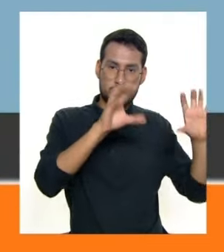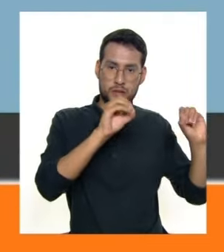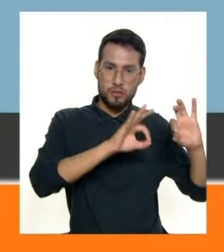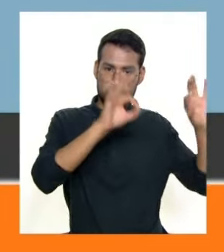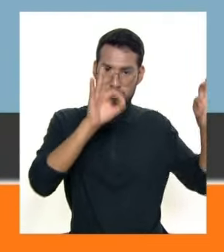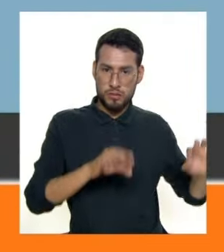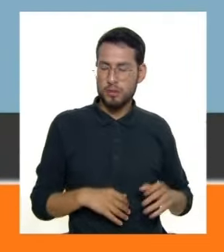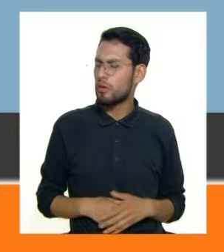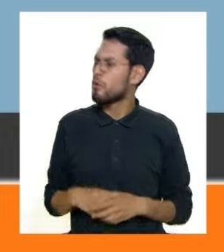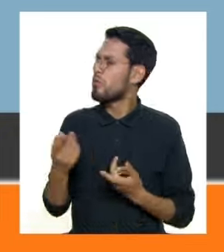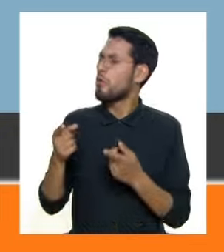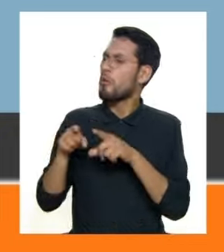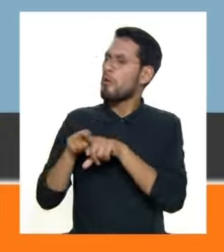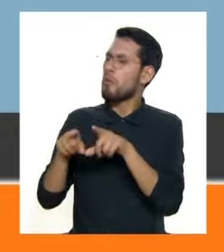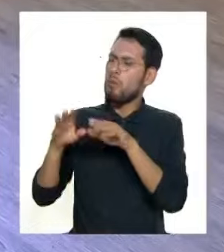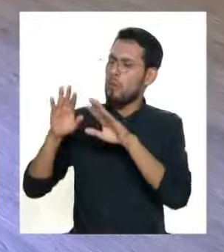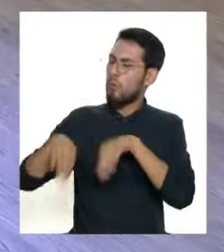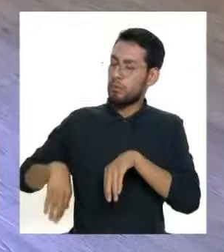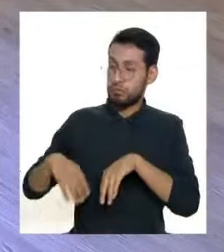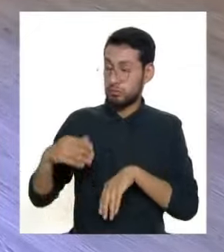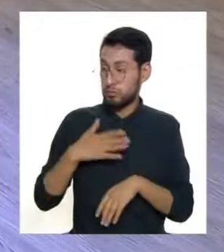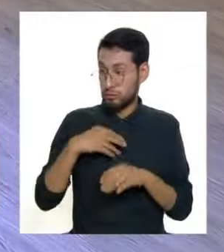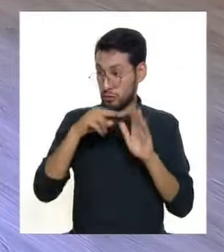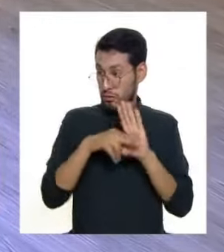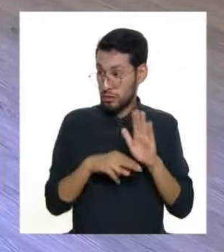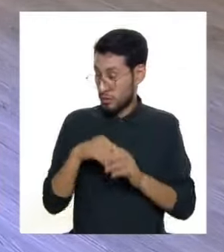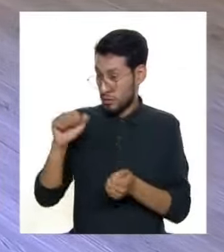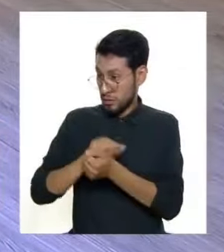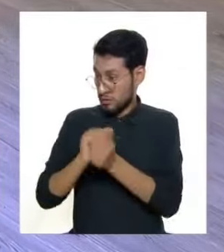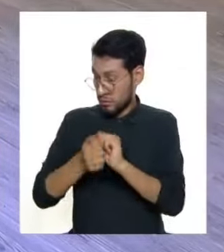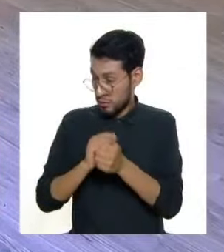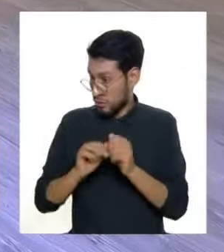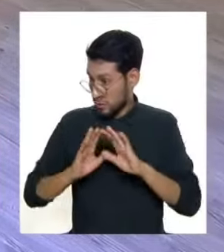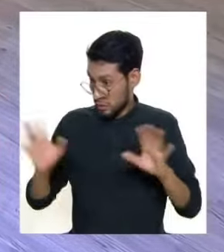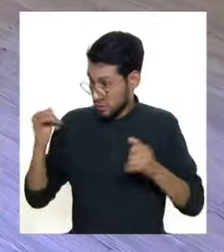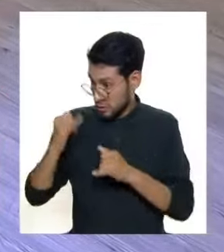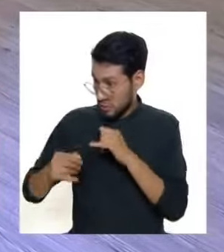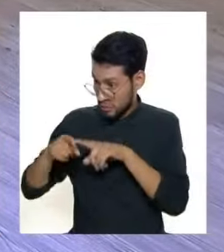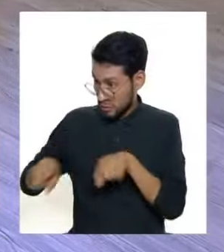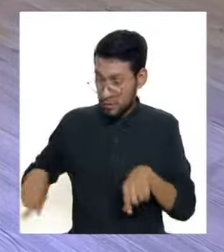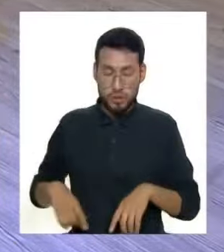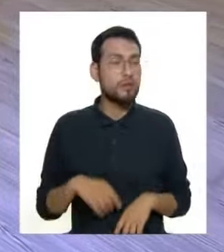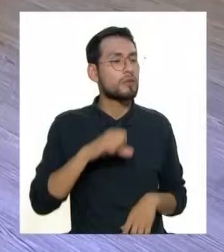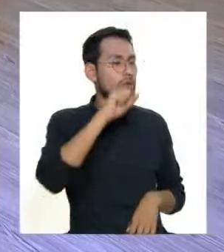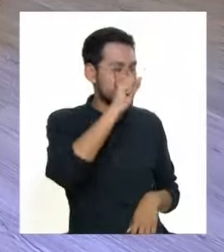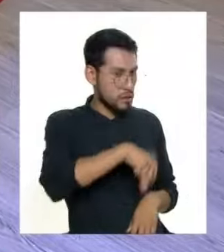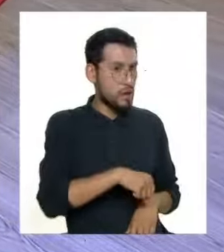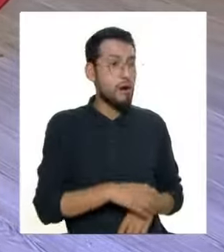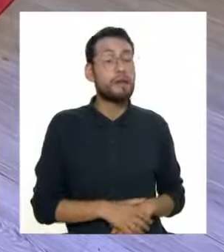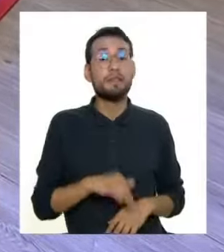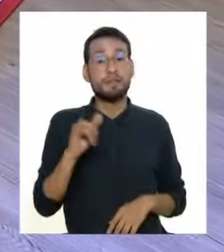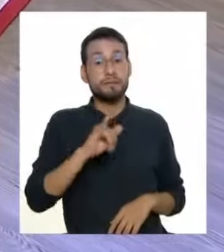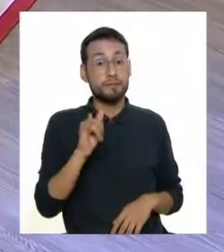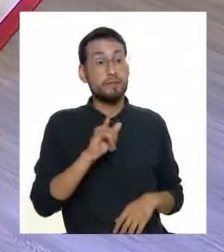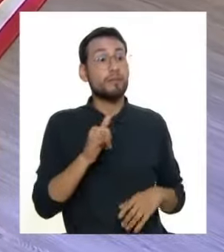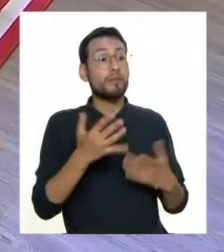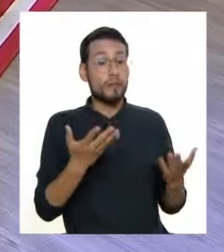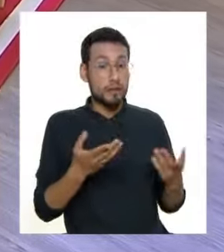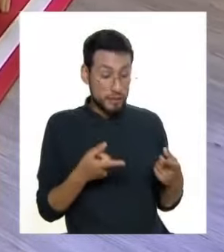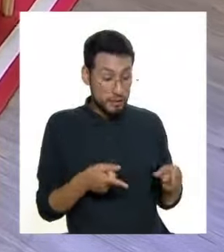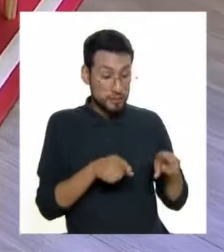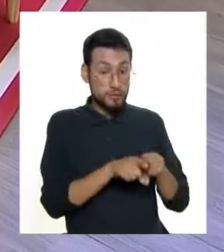¿Y cuando se rompe la relación, voy de nuevo a la notaría para romper esa unión? Efectivamente. Así como se